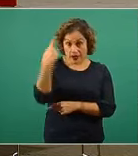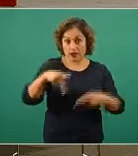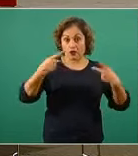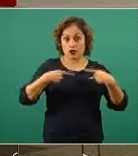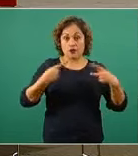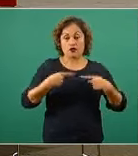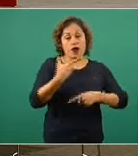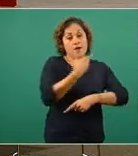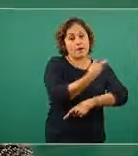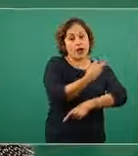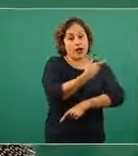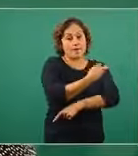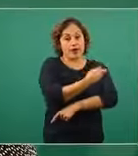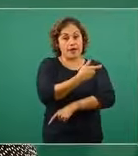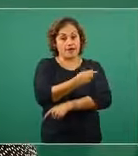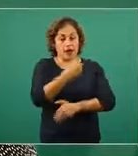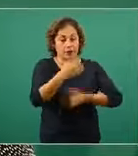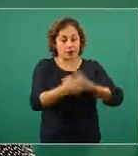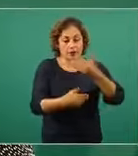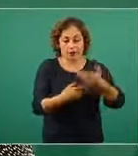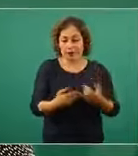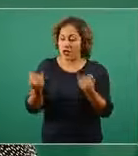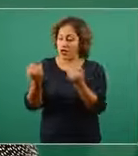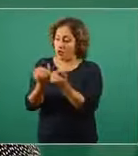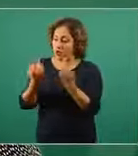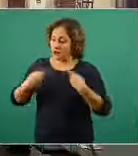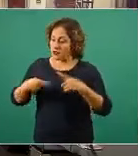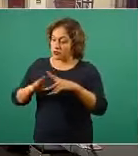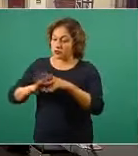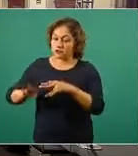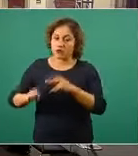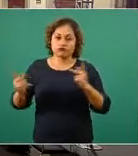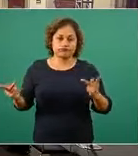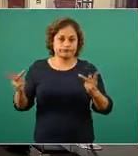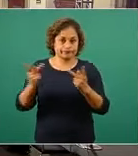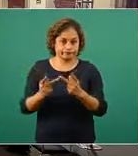rubros ellos también van a ser considerados. Adelante, por favor.